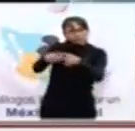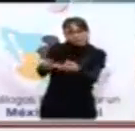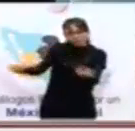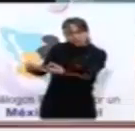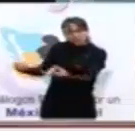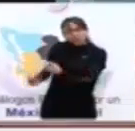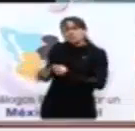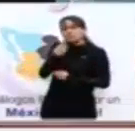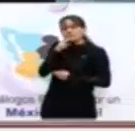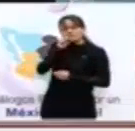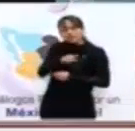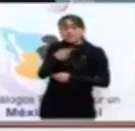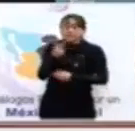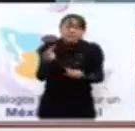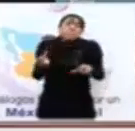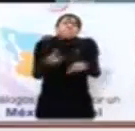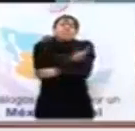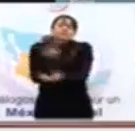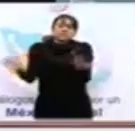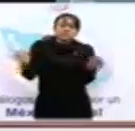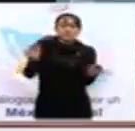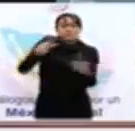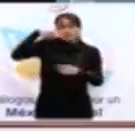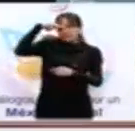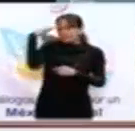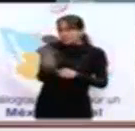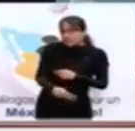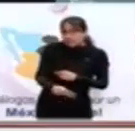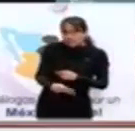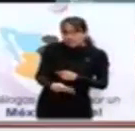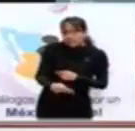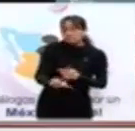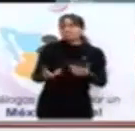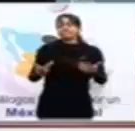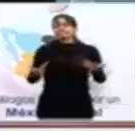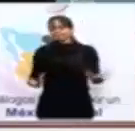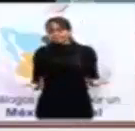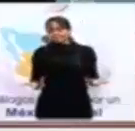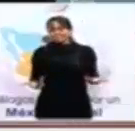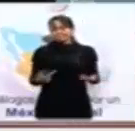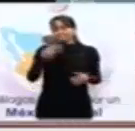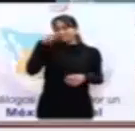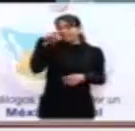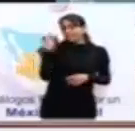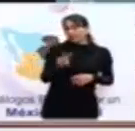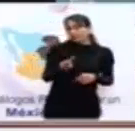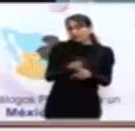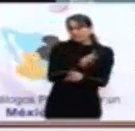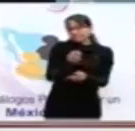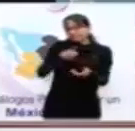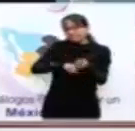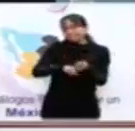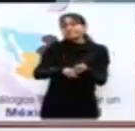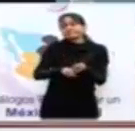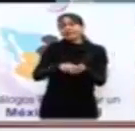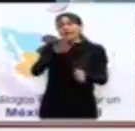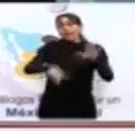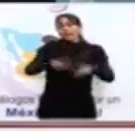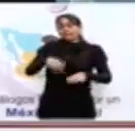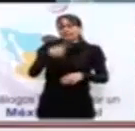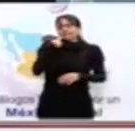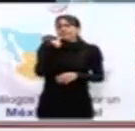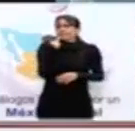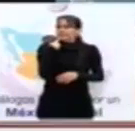territorio en México en gran medida está explicada por esa población rural. México se critica mucho y se queja mucho de tener una